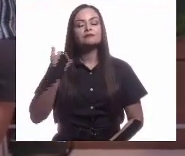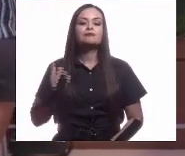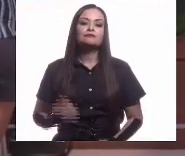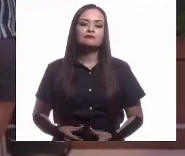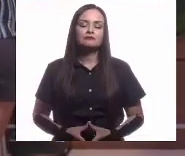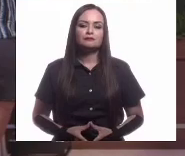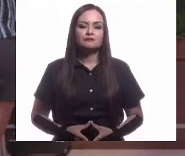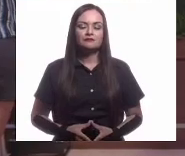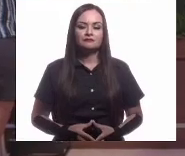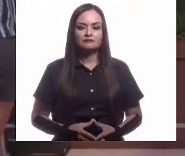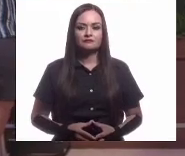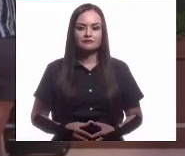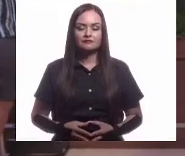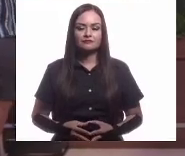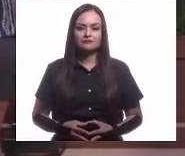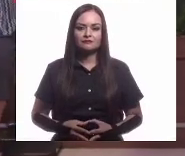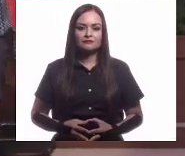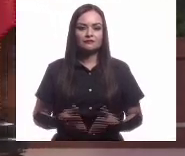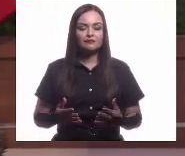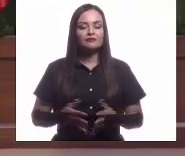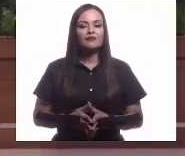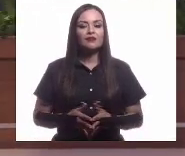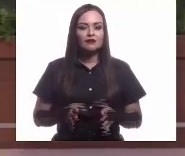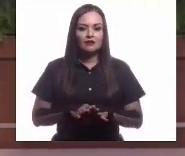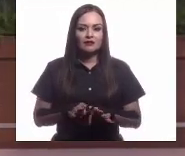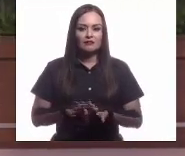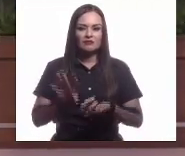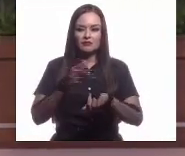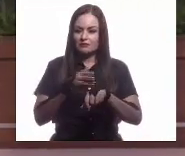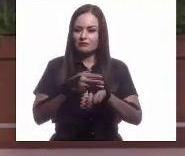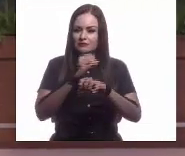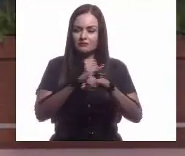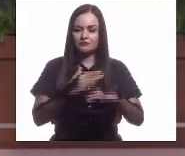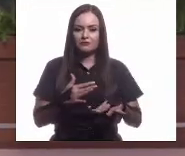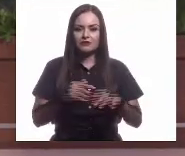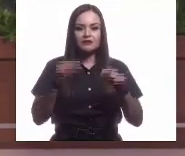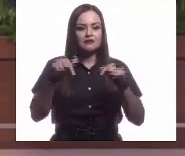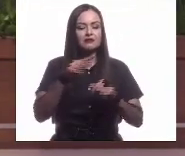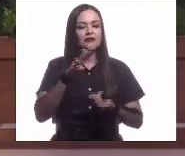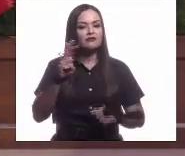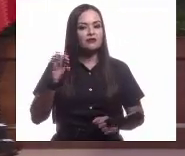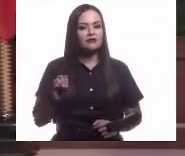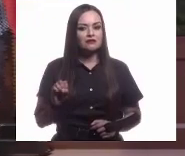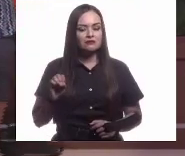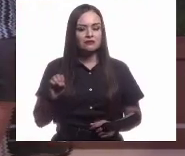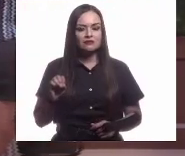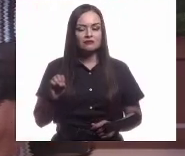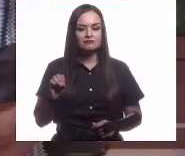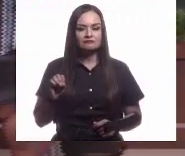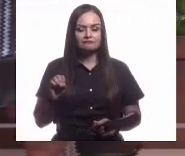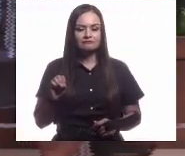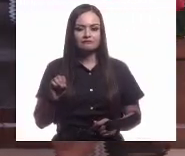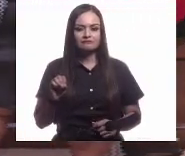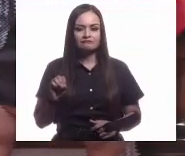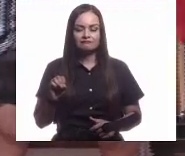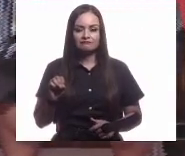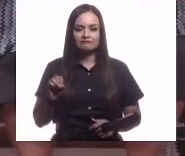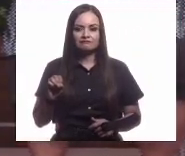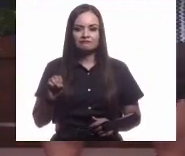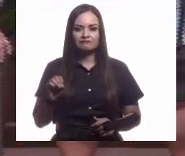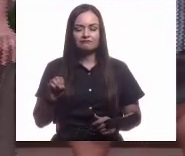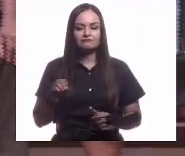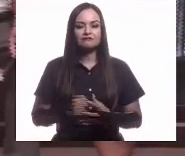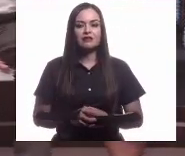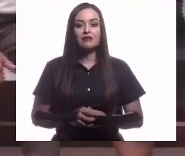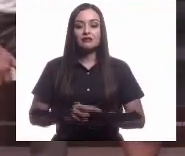Ahora les hablaba, cuando les daba las cifras, les decía que Baja California Sur no consumía nada, perdón, la